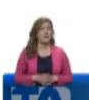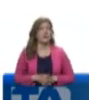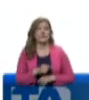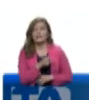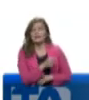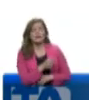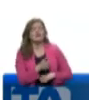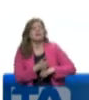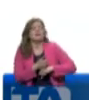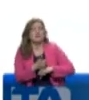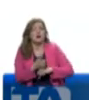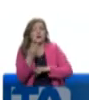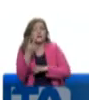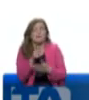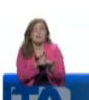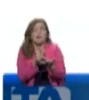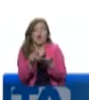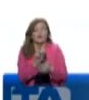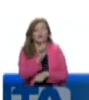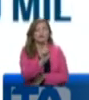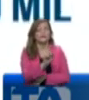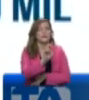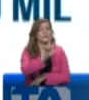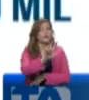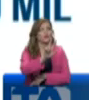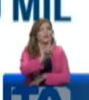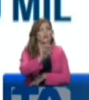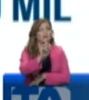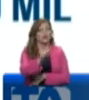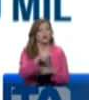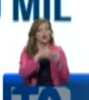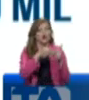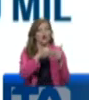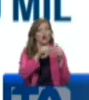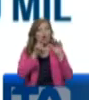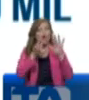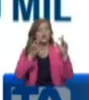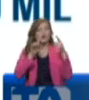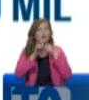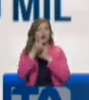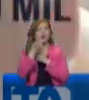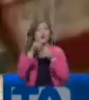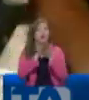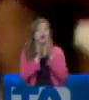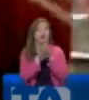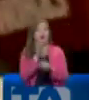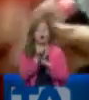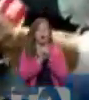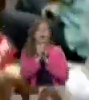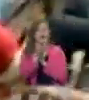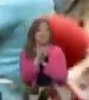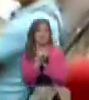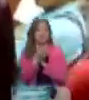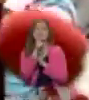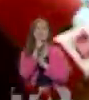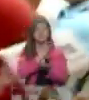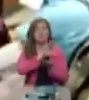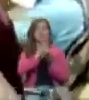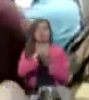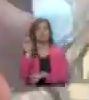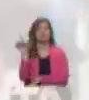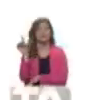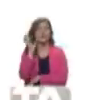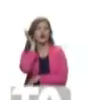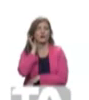Alvarado habría autorizado dos desembolsos. Uno de $320,000 entre el 8 y el 11 de noviembre del 2013, que fue entregado a María de los